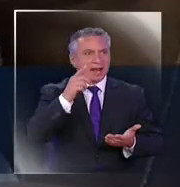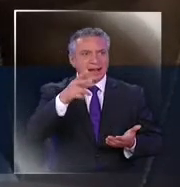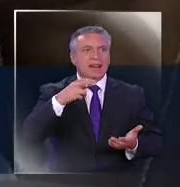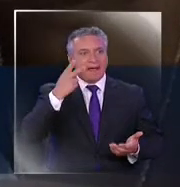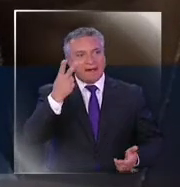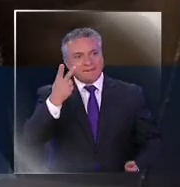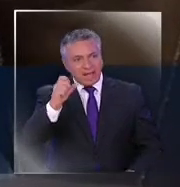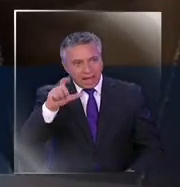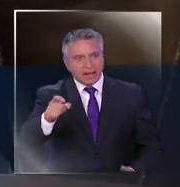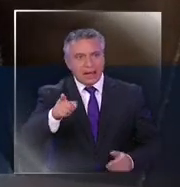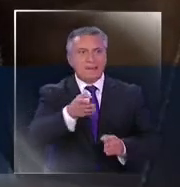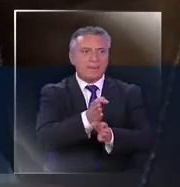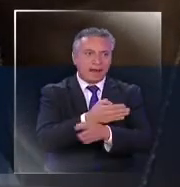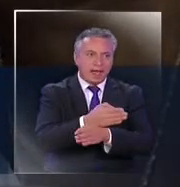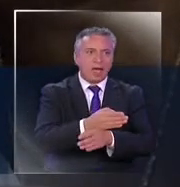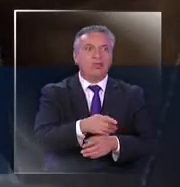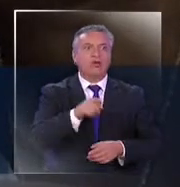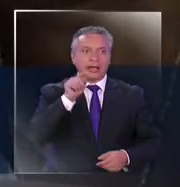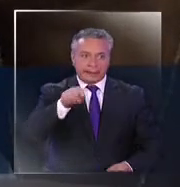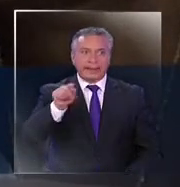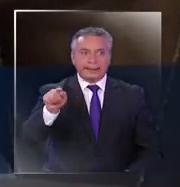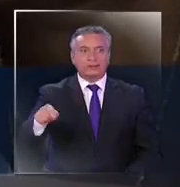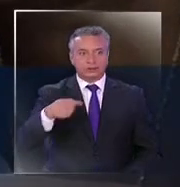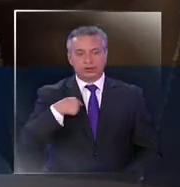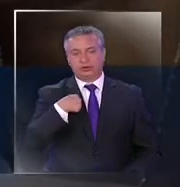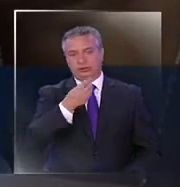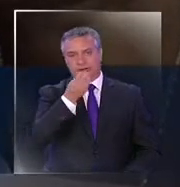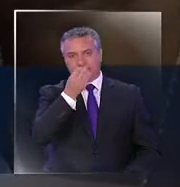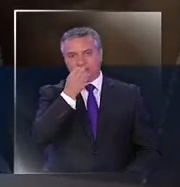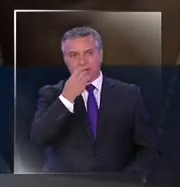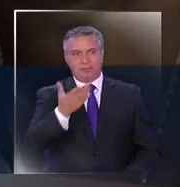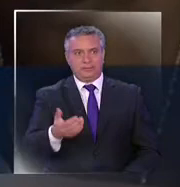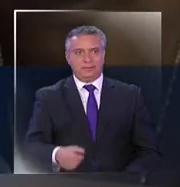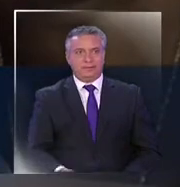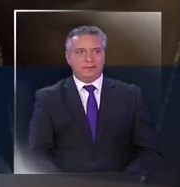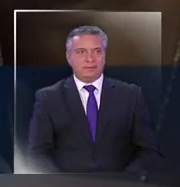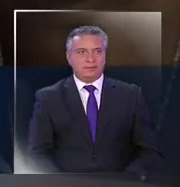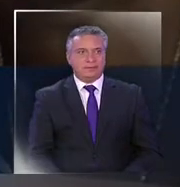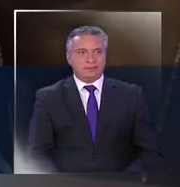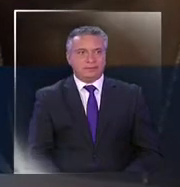greens, mutton, beef, fish.